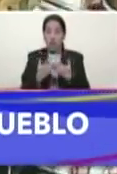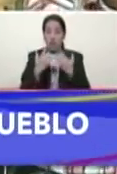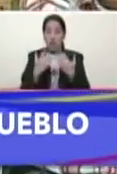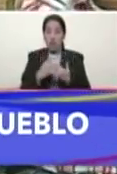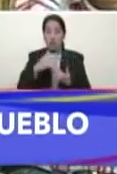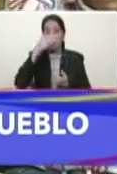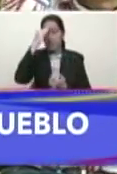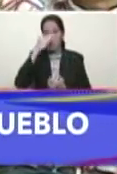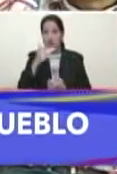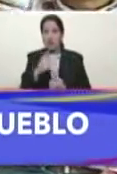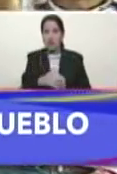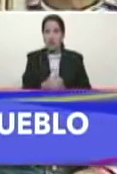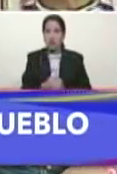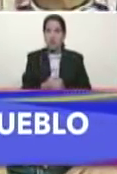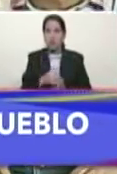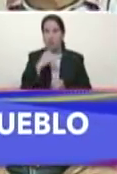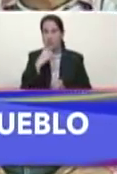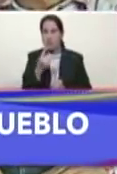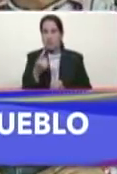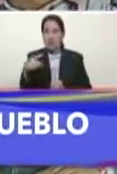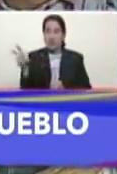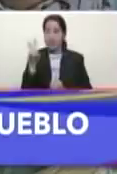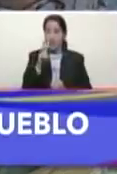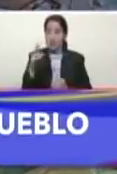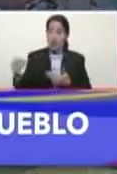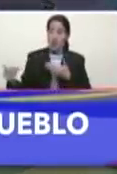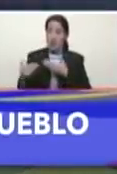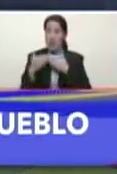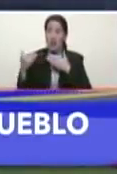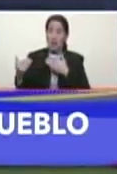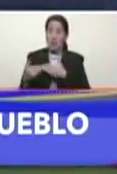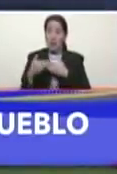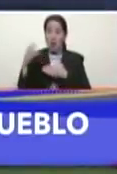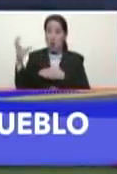al revés, es Venezuela la que es atacada desde Colombia.